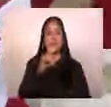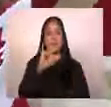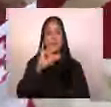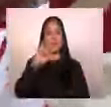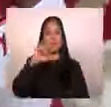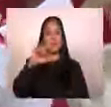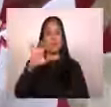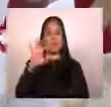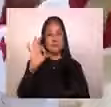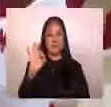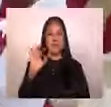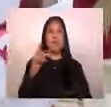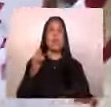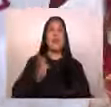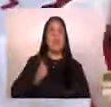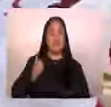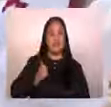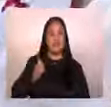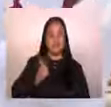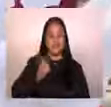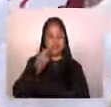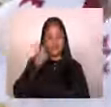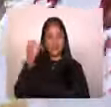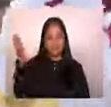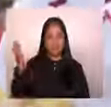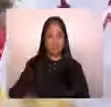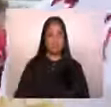Liceo Canadiense.